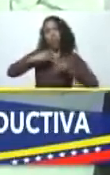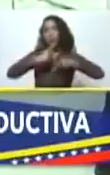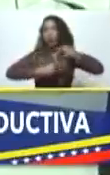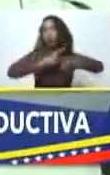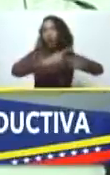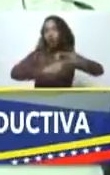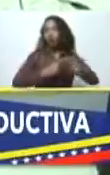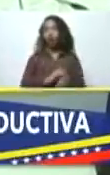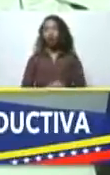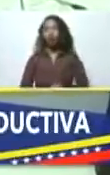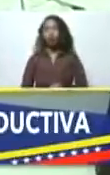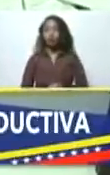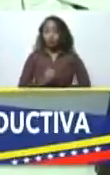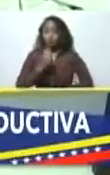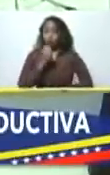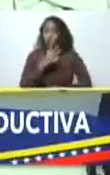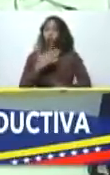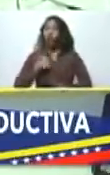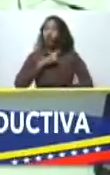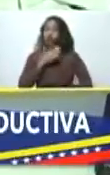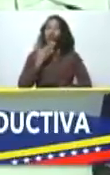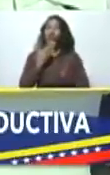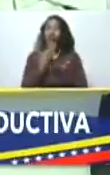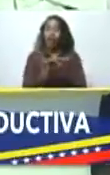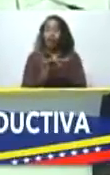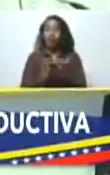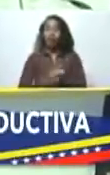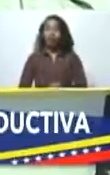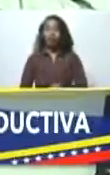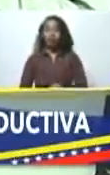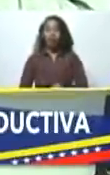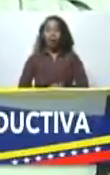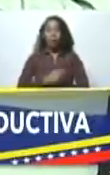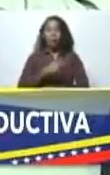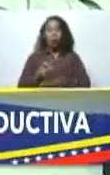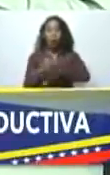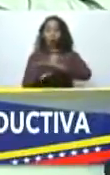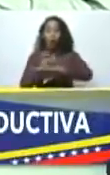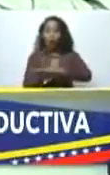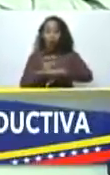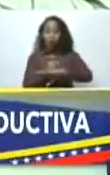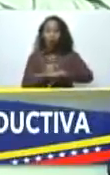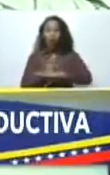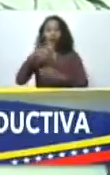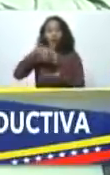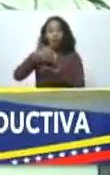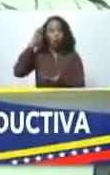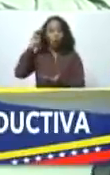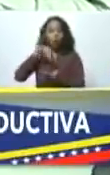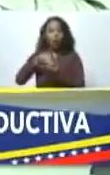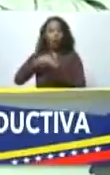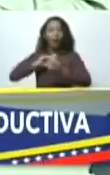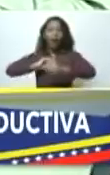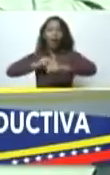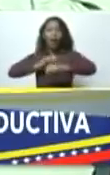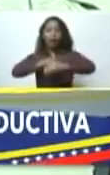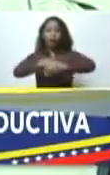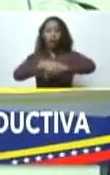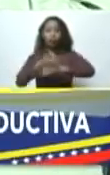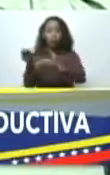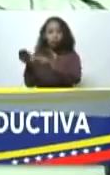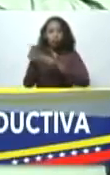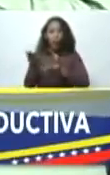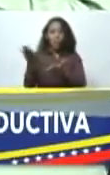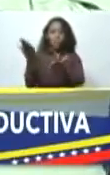Bueno, como agradecimiento al ciudadano gobernador del estado Miranda, Héctor Rodríguez, quien nos ha dado todo